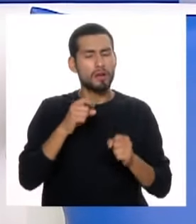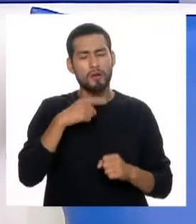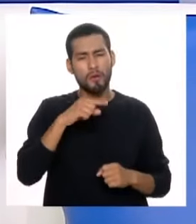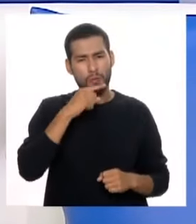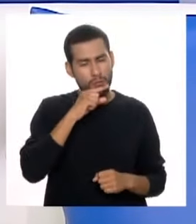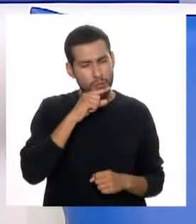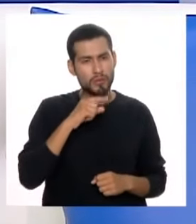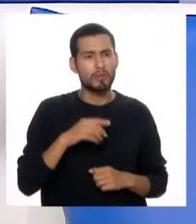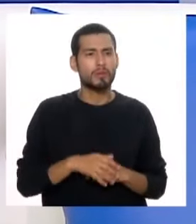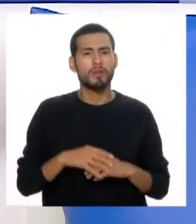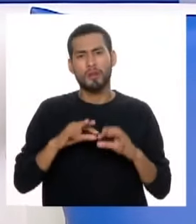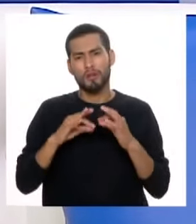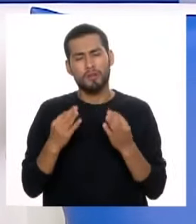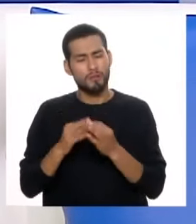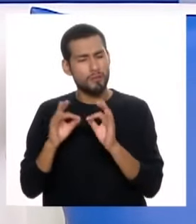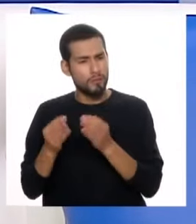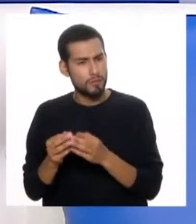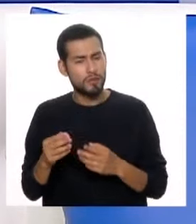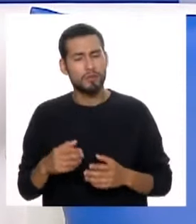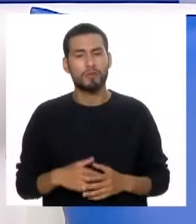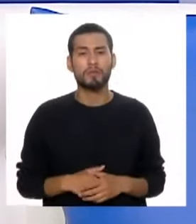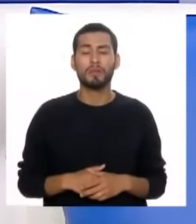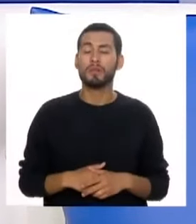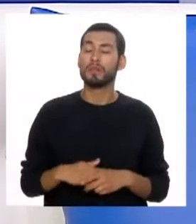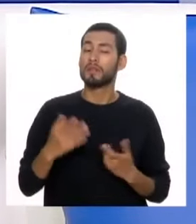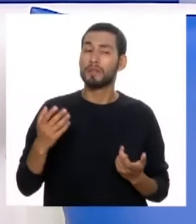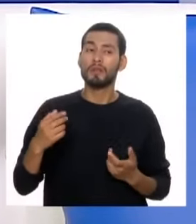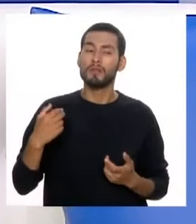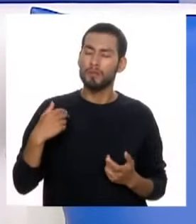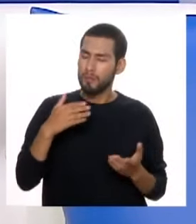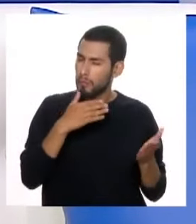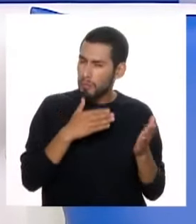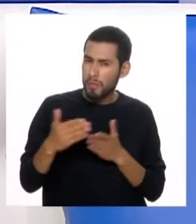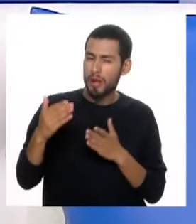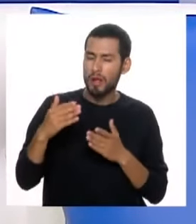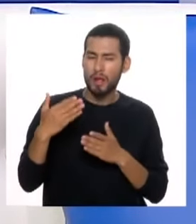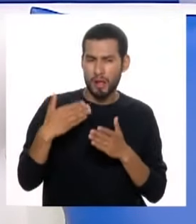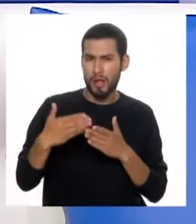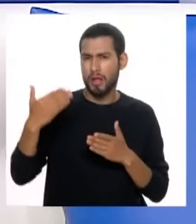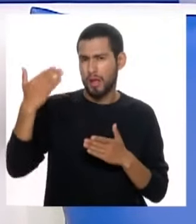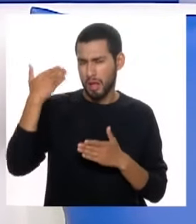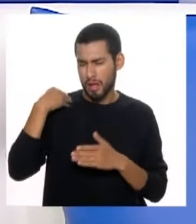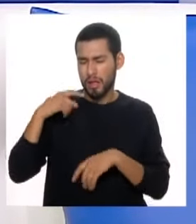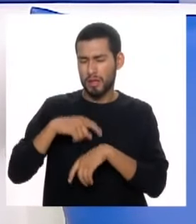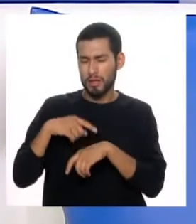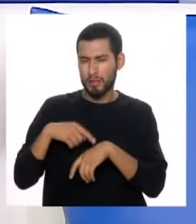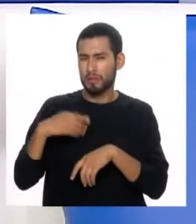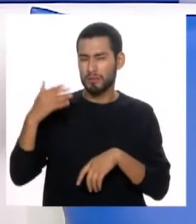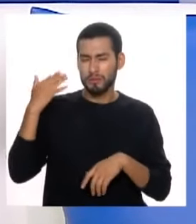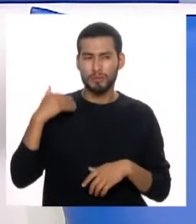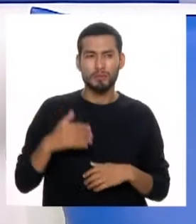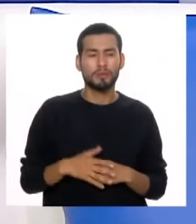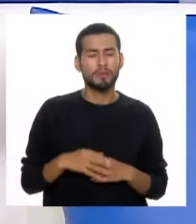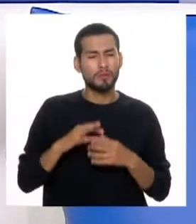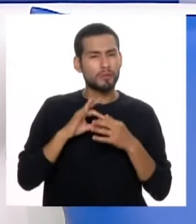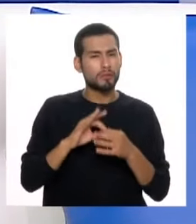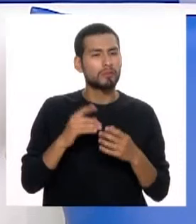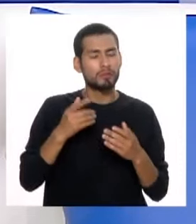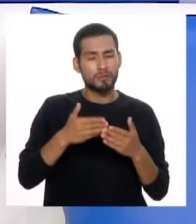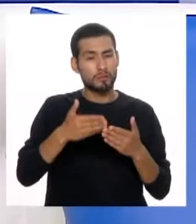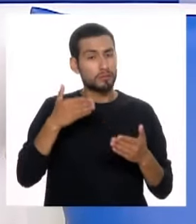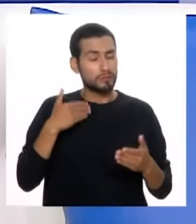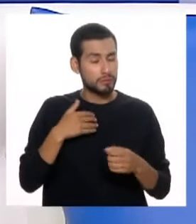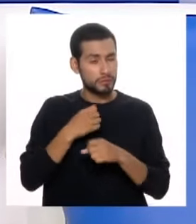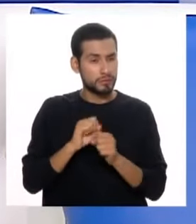mujeres, contra las familias, tiene estrategias desde hace ya bastante tiempo, ¿no? Una vinculada a la